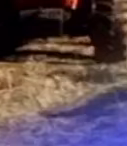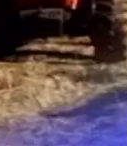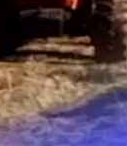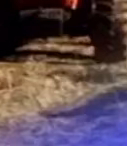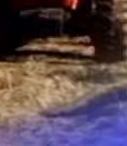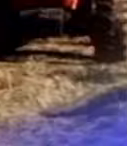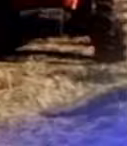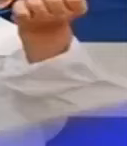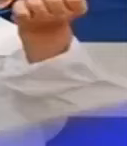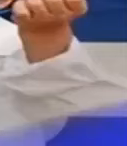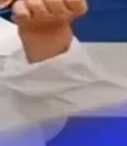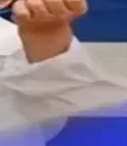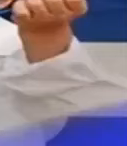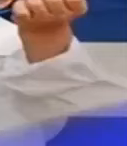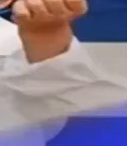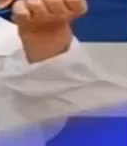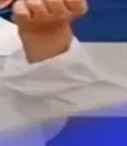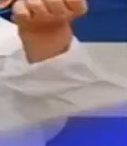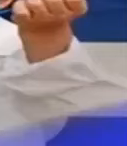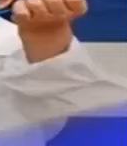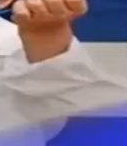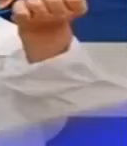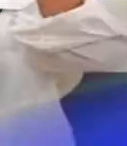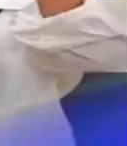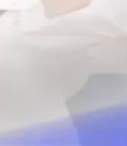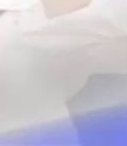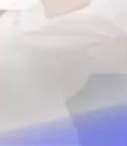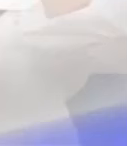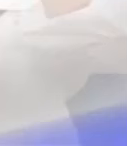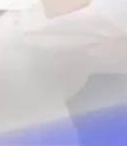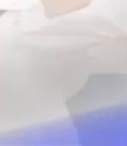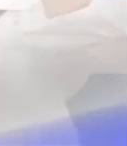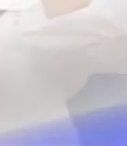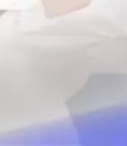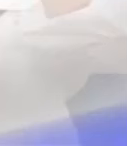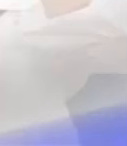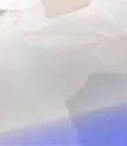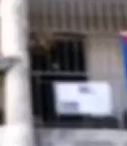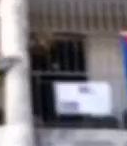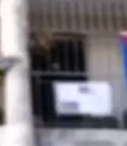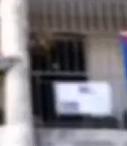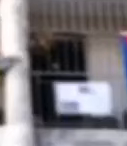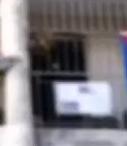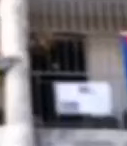Cuba será siempre una patria viva, unida y victoriosa.